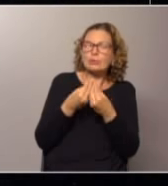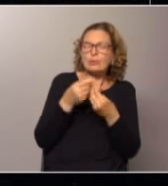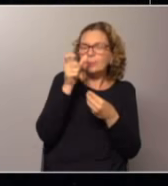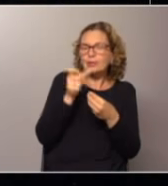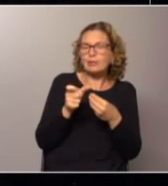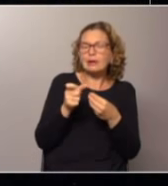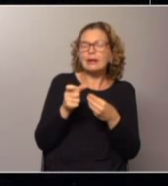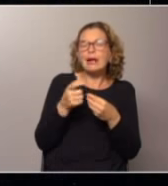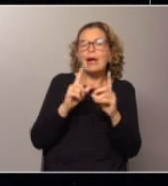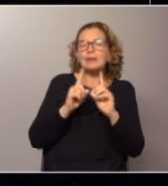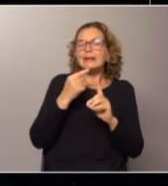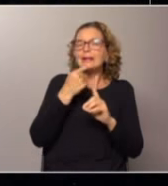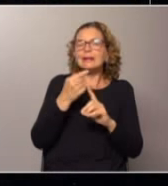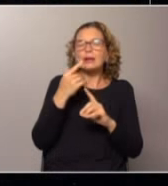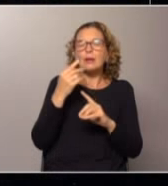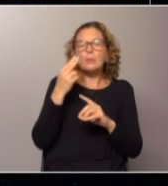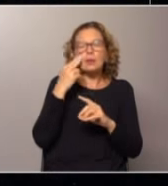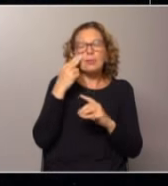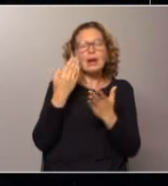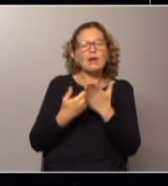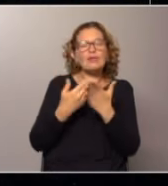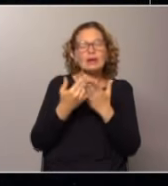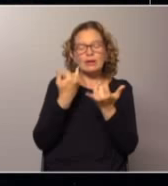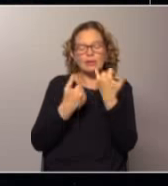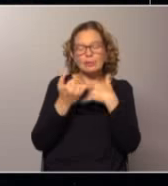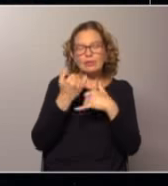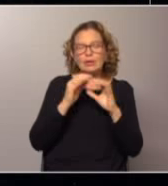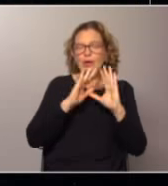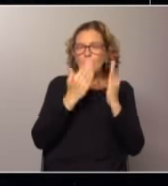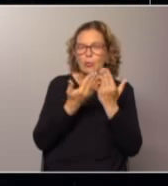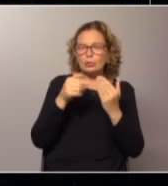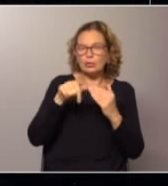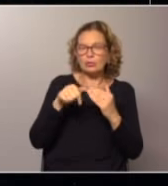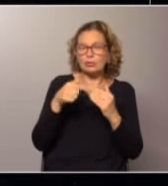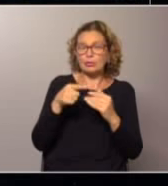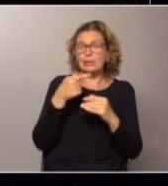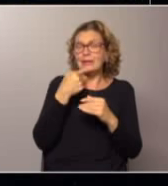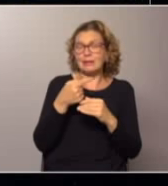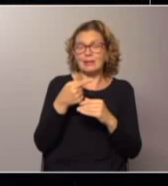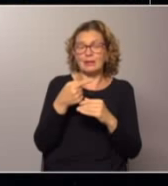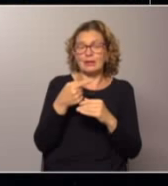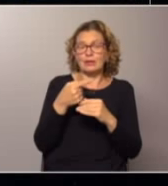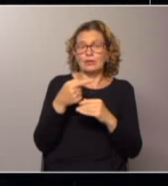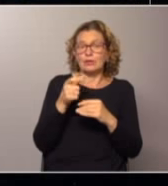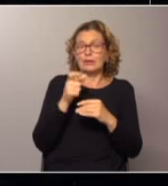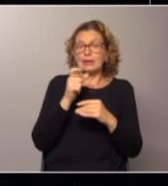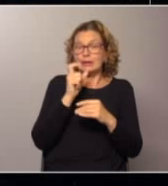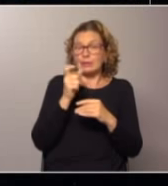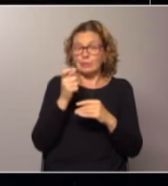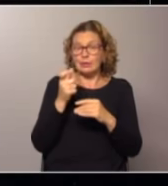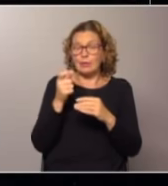que el problema de la desinformación en el mundo de hoy no es la existencia de desinformación que siempre existió sino lo que llamamos la micro